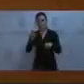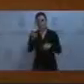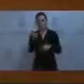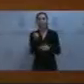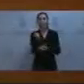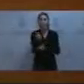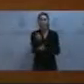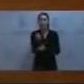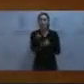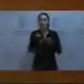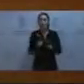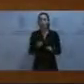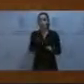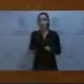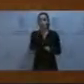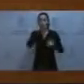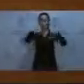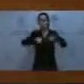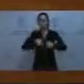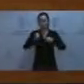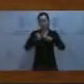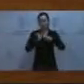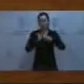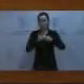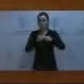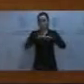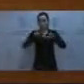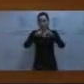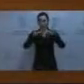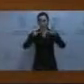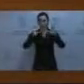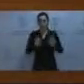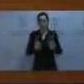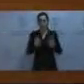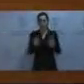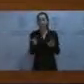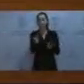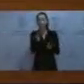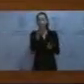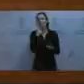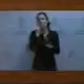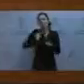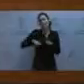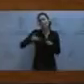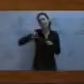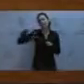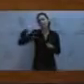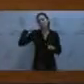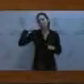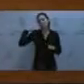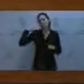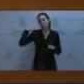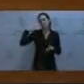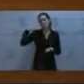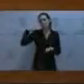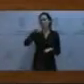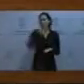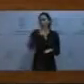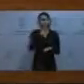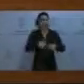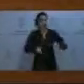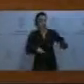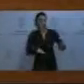sector de la minería que sea rentable en nuestra región. Pero tampoco estamos diciendo nada diferente a lo que ya se viene exponiendo o que se